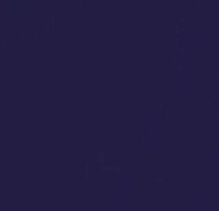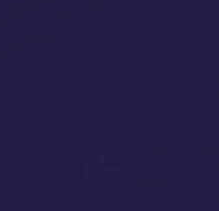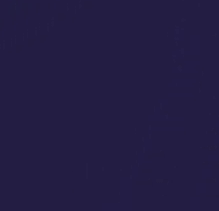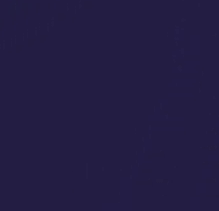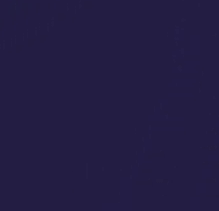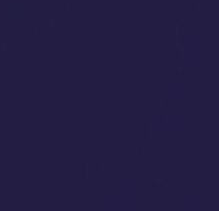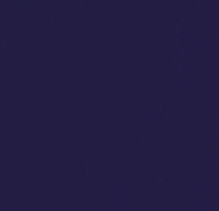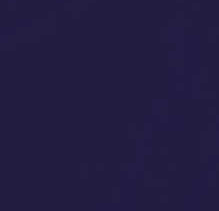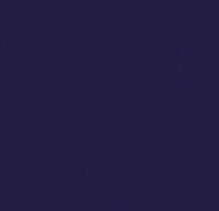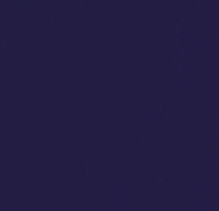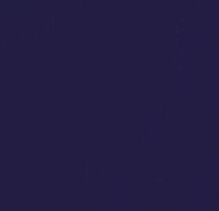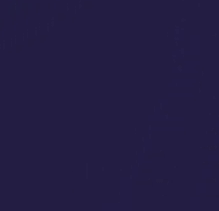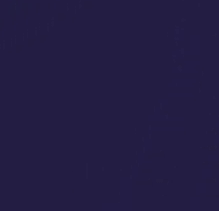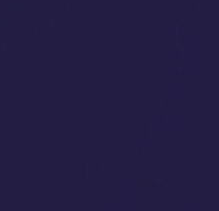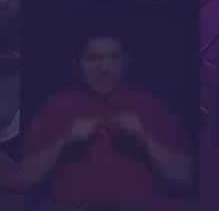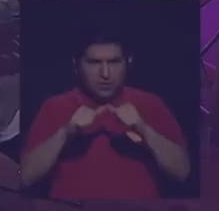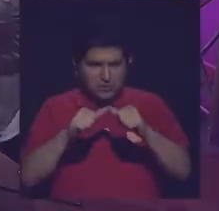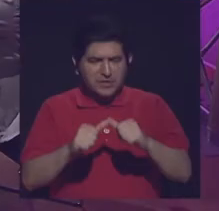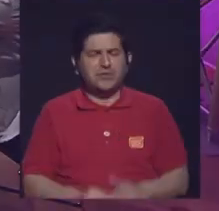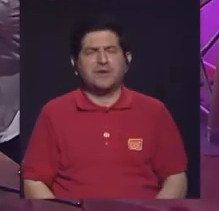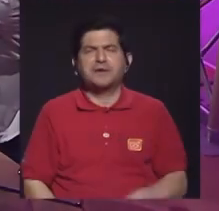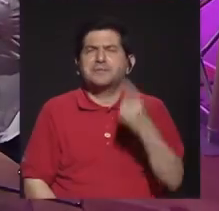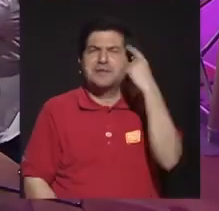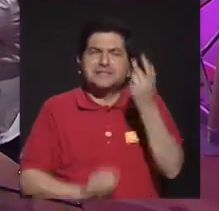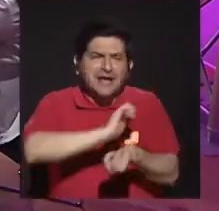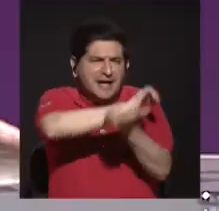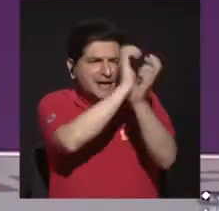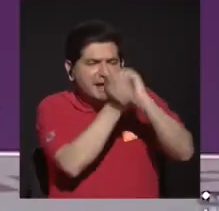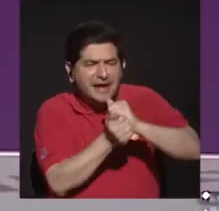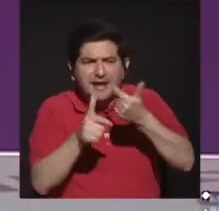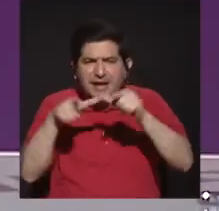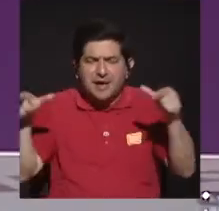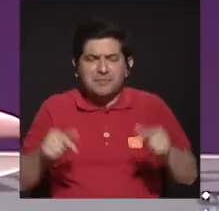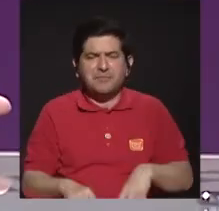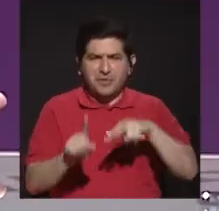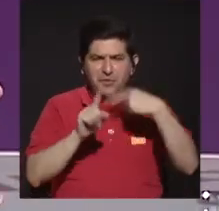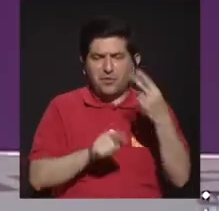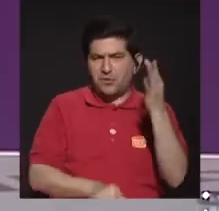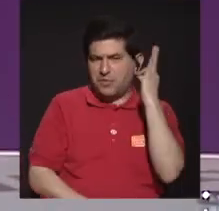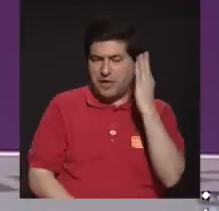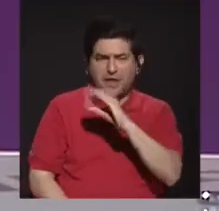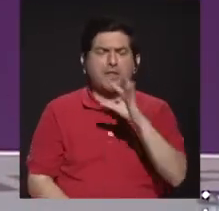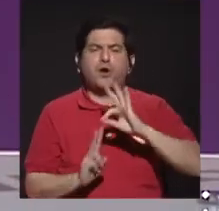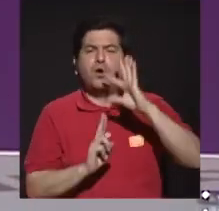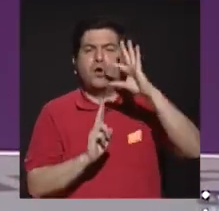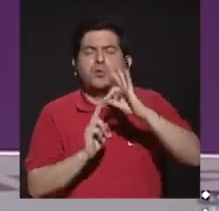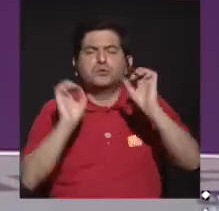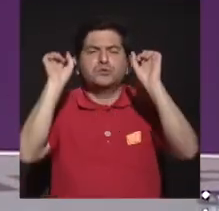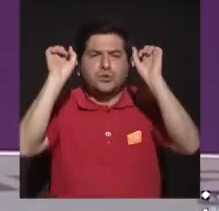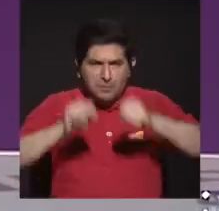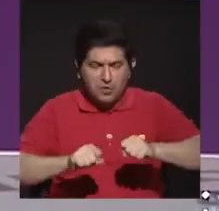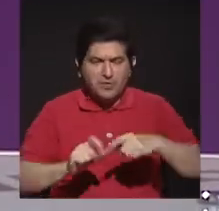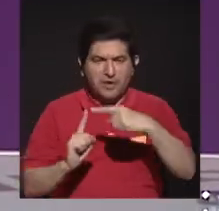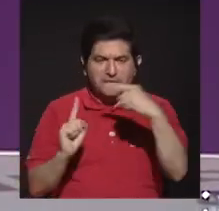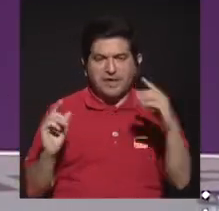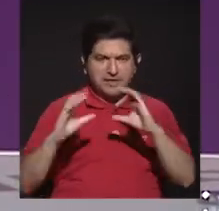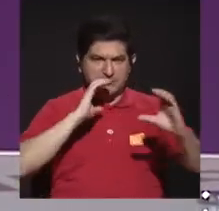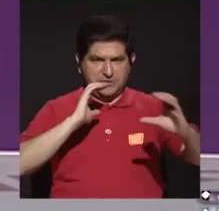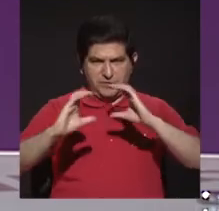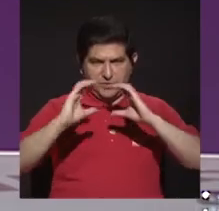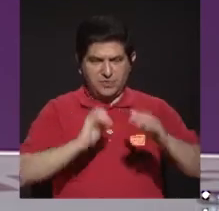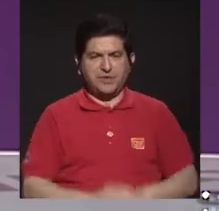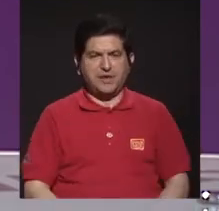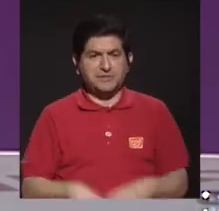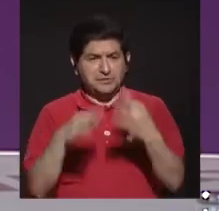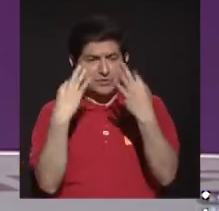Volvemos a darle la vuelta al lenguaje para una mirada femenina. ¿O qué alternativas podemos hacer desde la comunicación